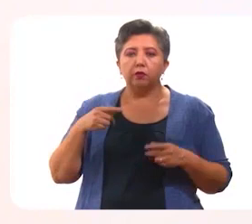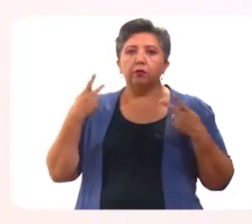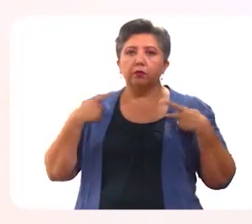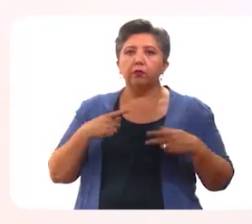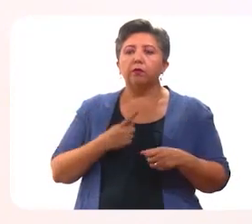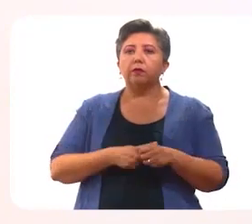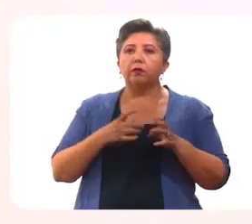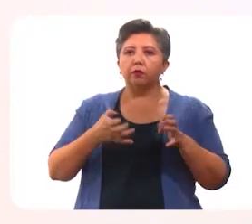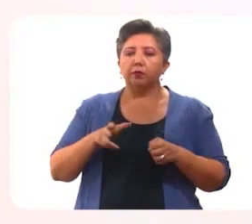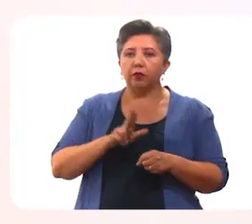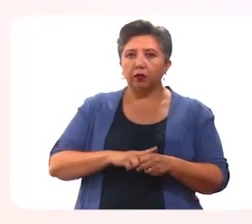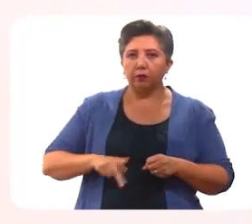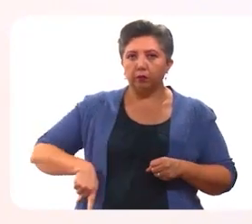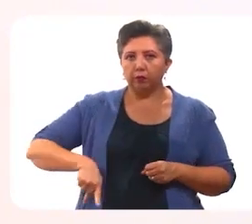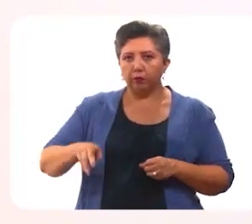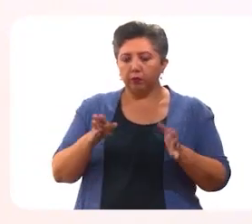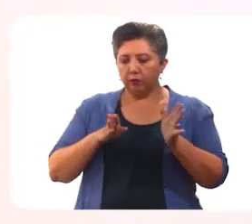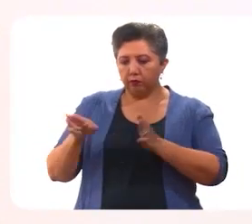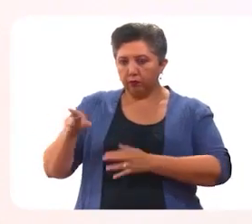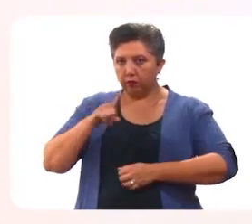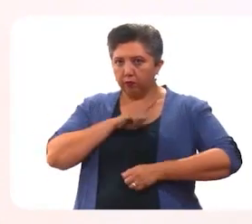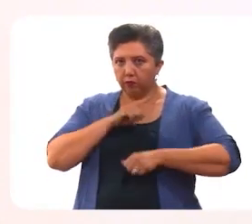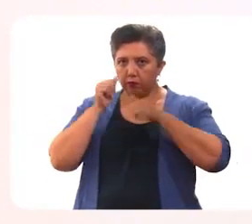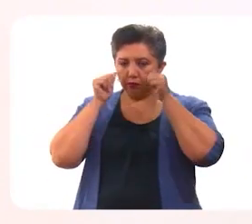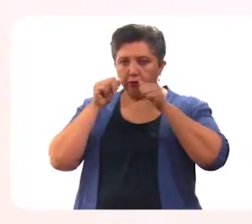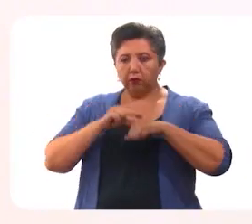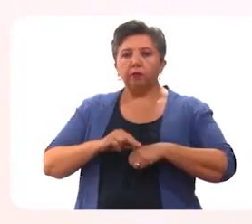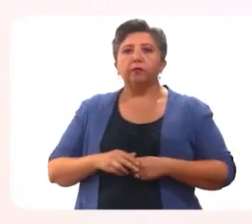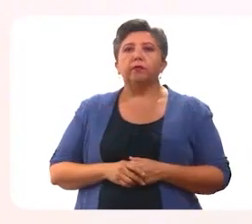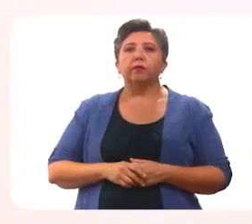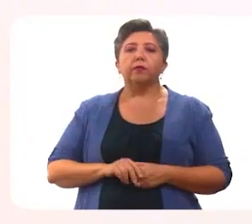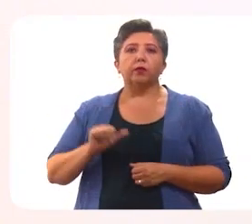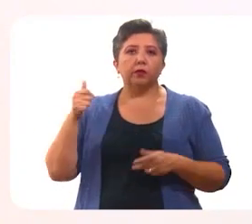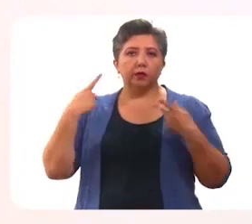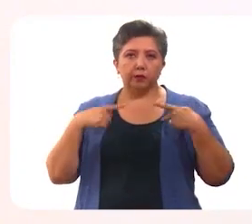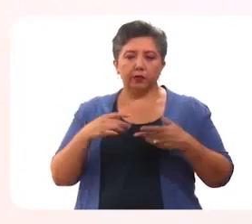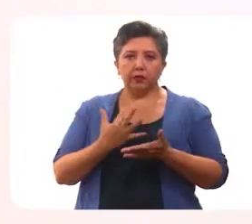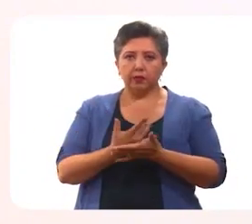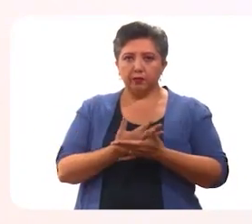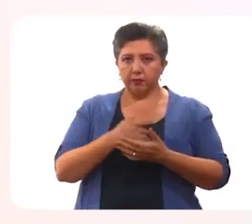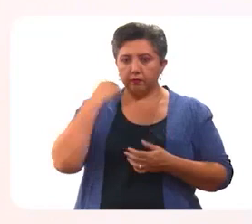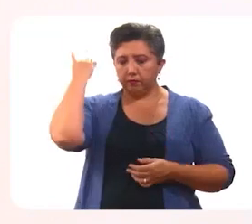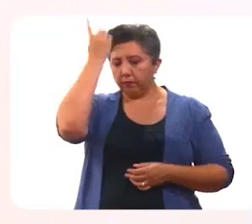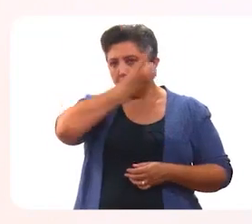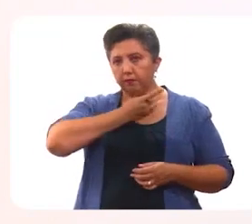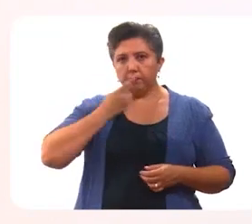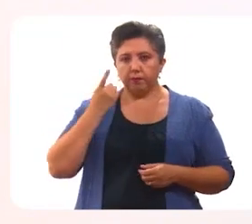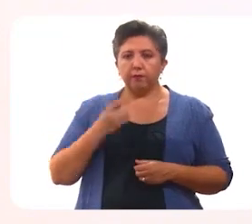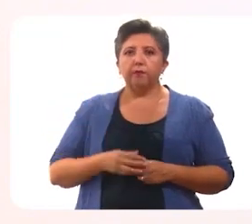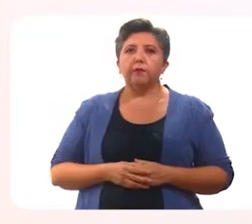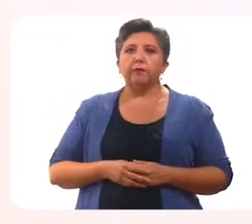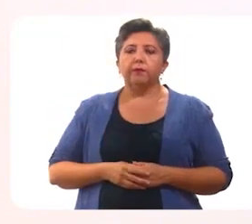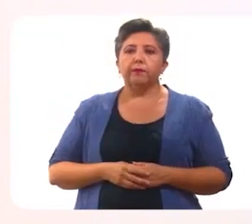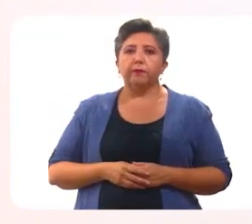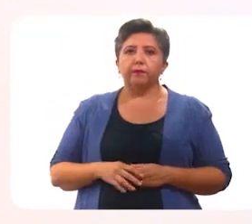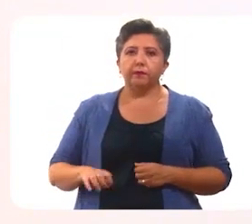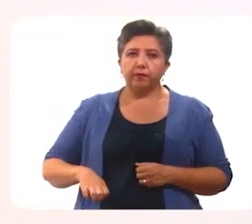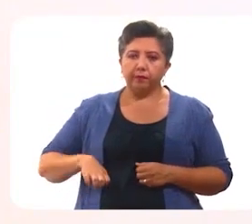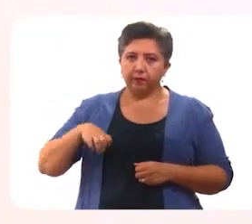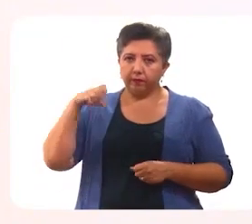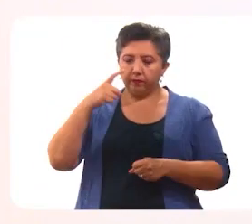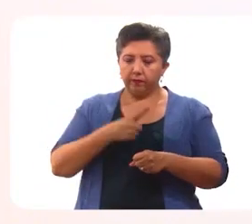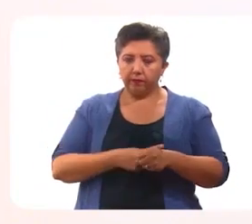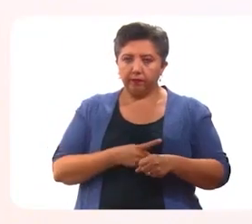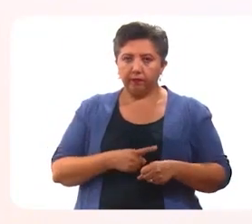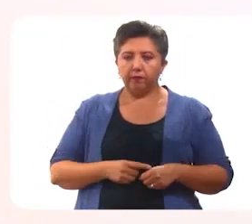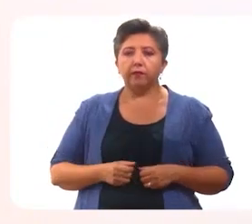casos positivos están en hospitales públicos y en aislamiento total. Hay otros pacientes a la espera de diagnóstico.